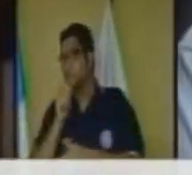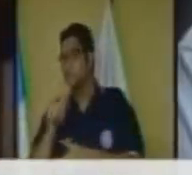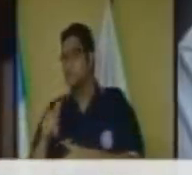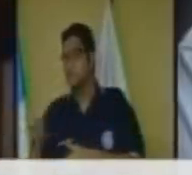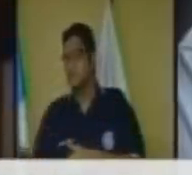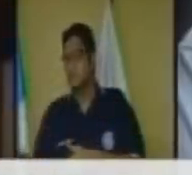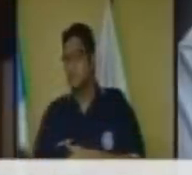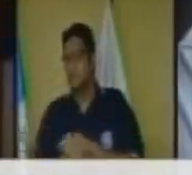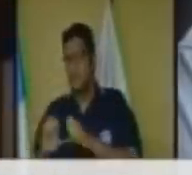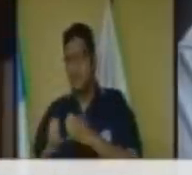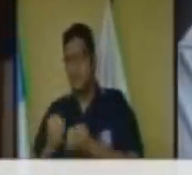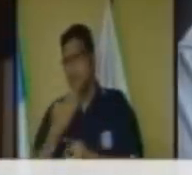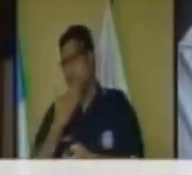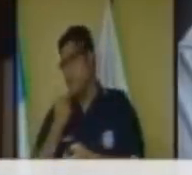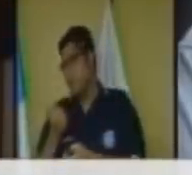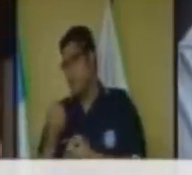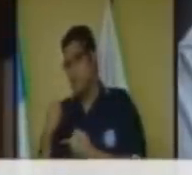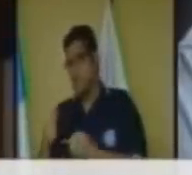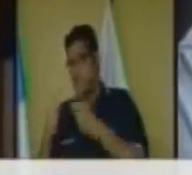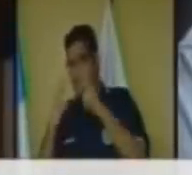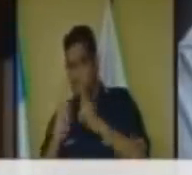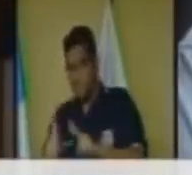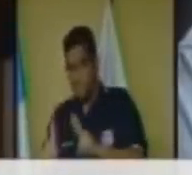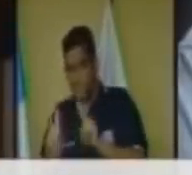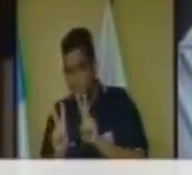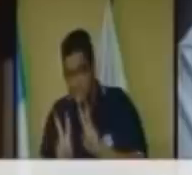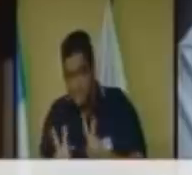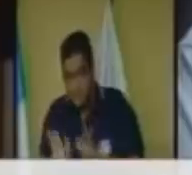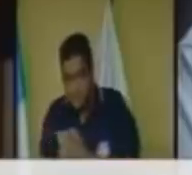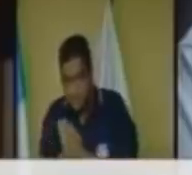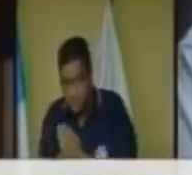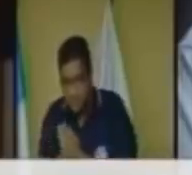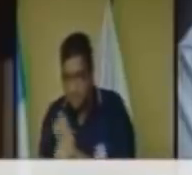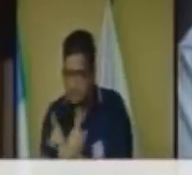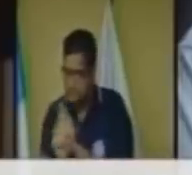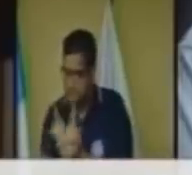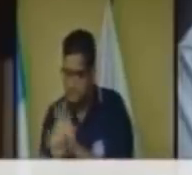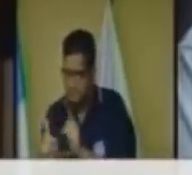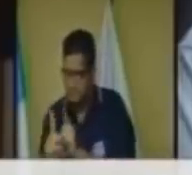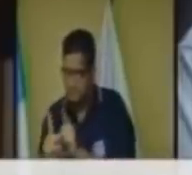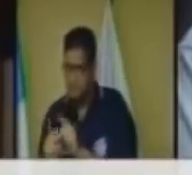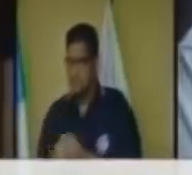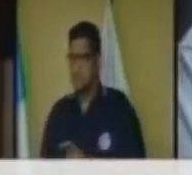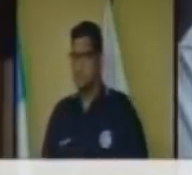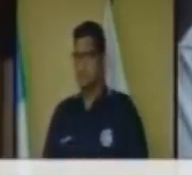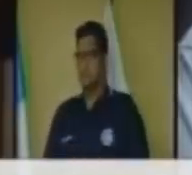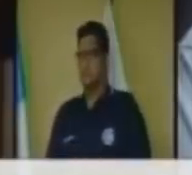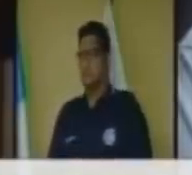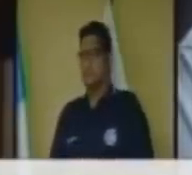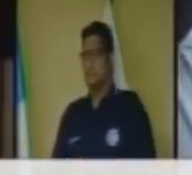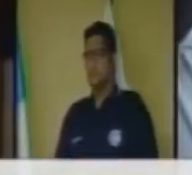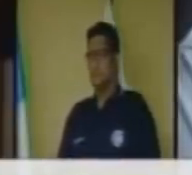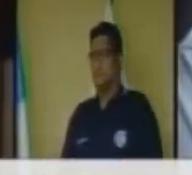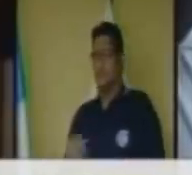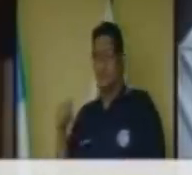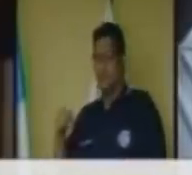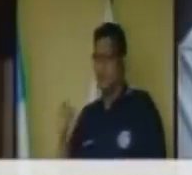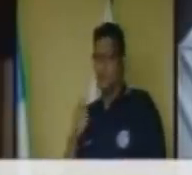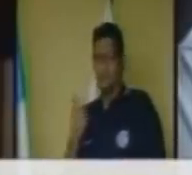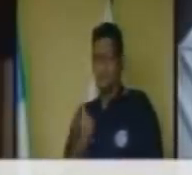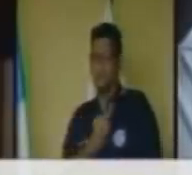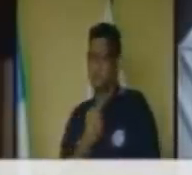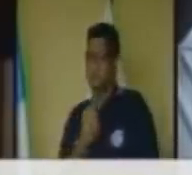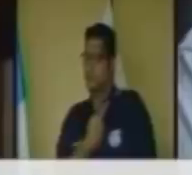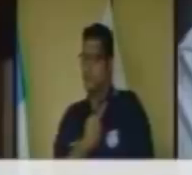familia. Entonces, no hay velatorio, hay entierro inmediato y así se hará siempre. ¿Ya se hizo entonces?